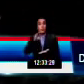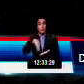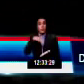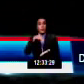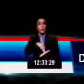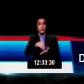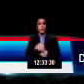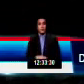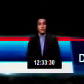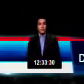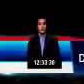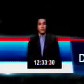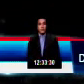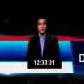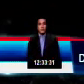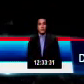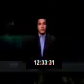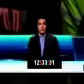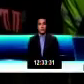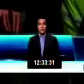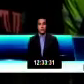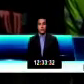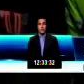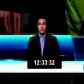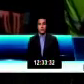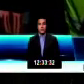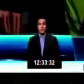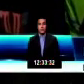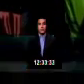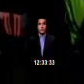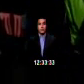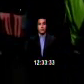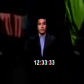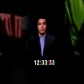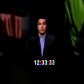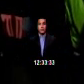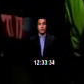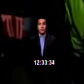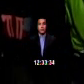Desde Puerto Viejo, informó Marcelo Ruiz, TC Televisión.